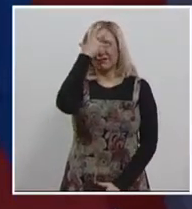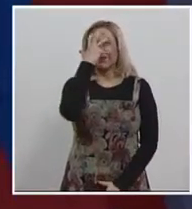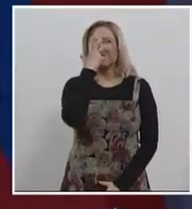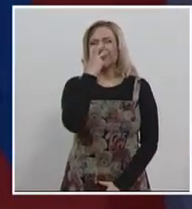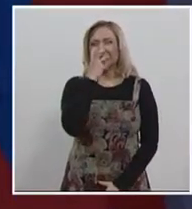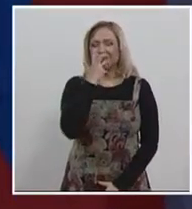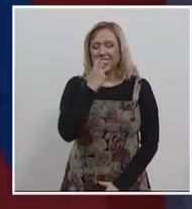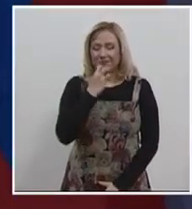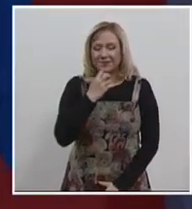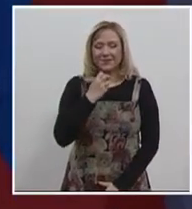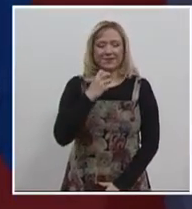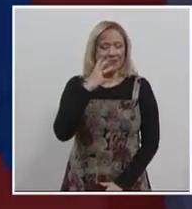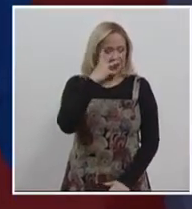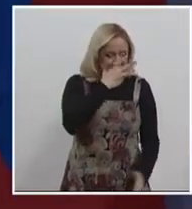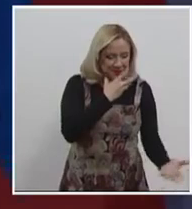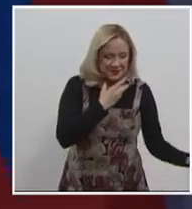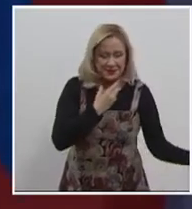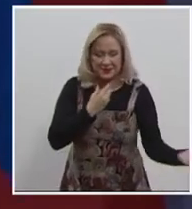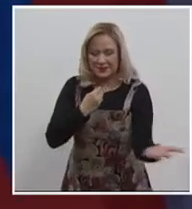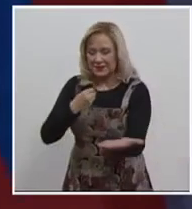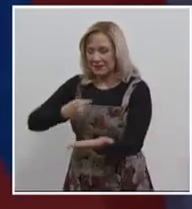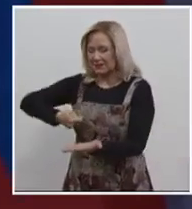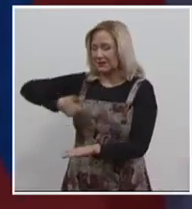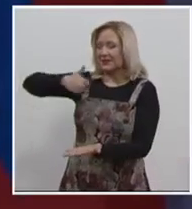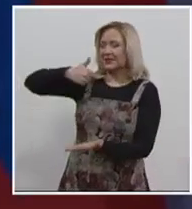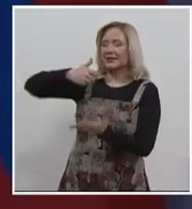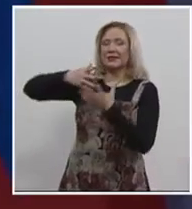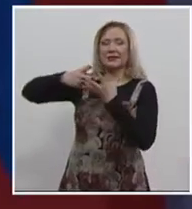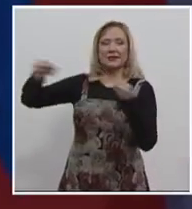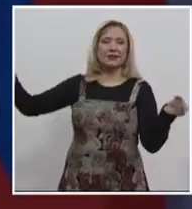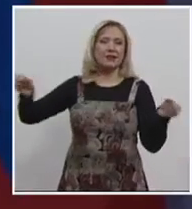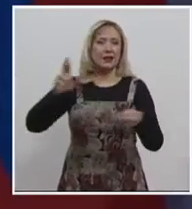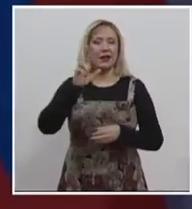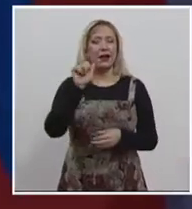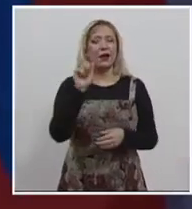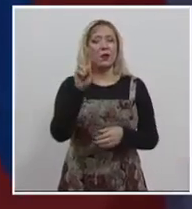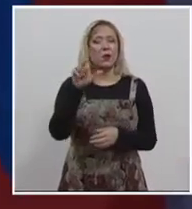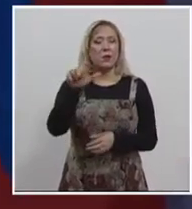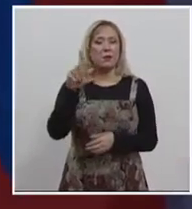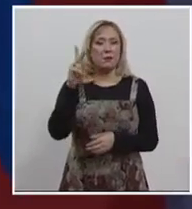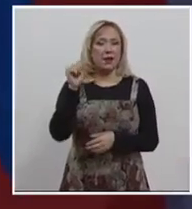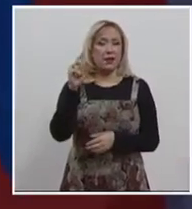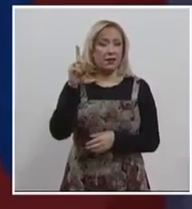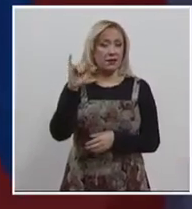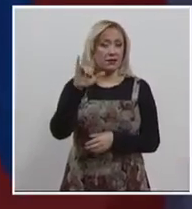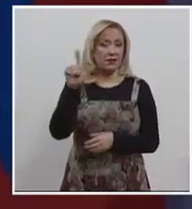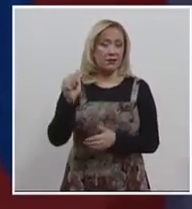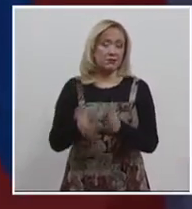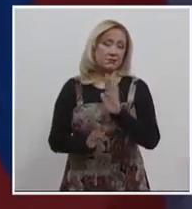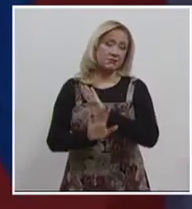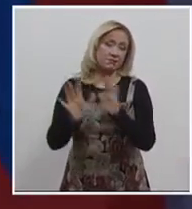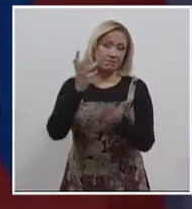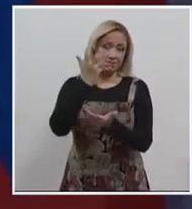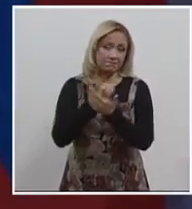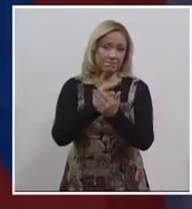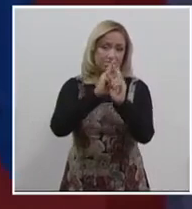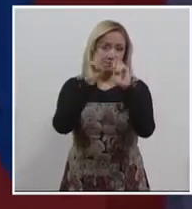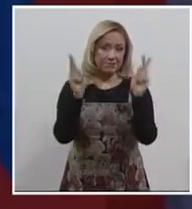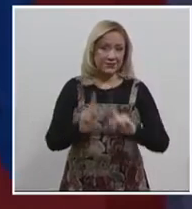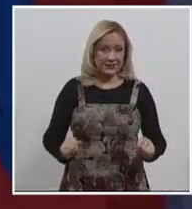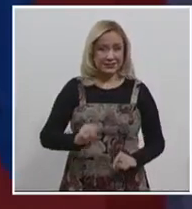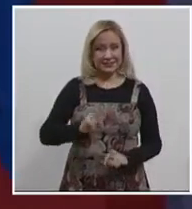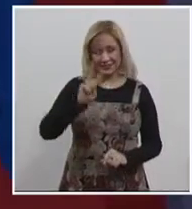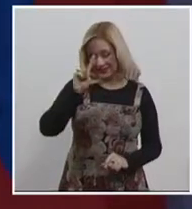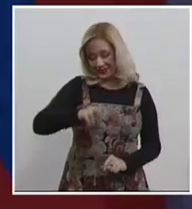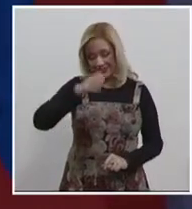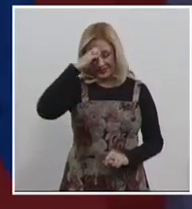agridulce, porque nos toca hacer la primera feria del libro sin Raúl Padilla. Están presentes muchos sentimientos encontrados,